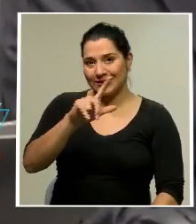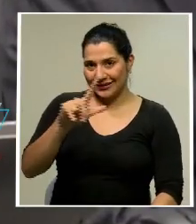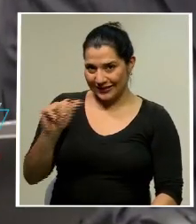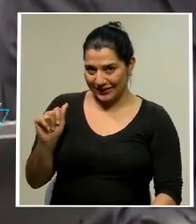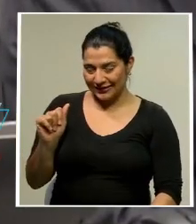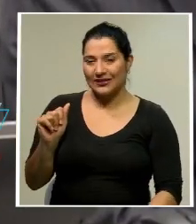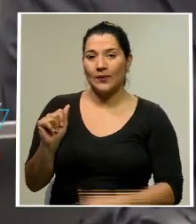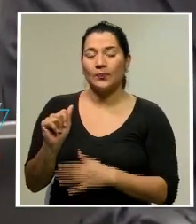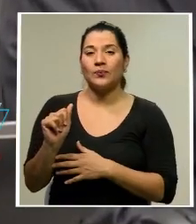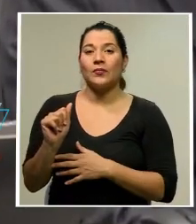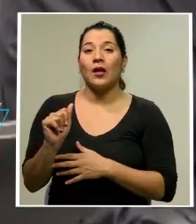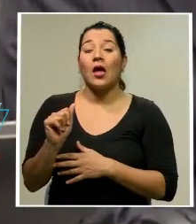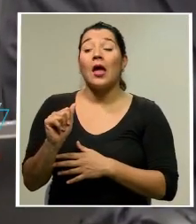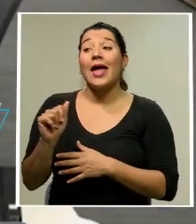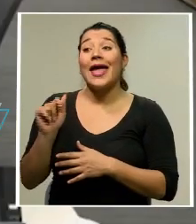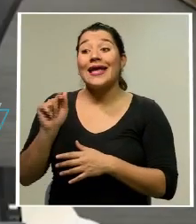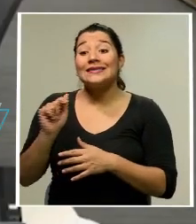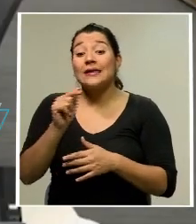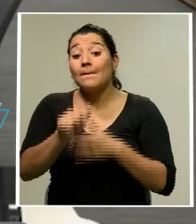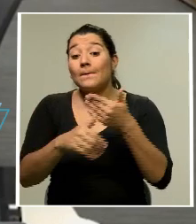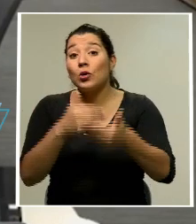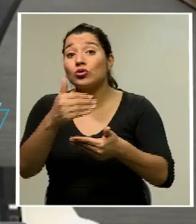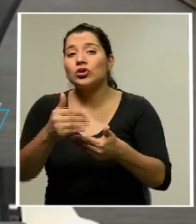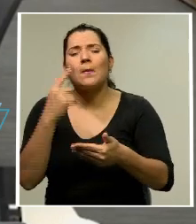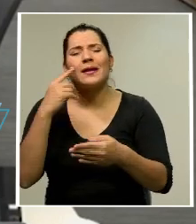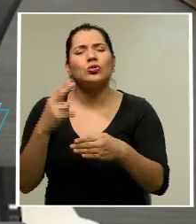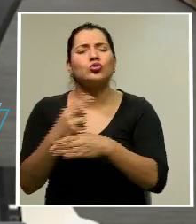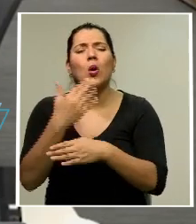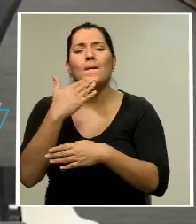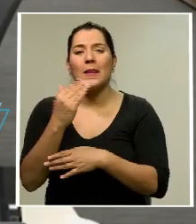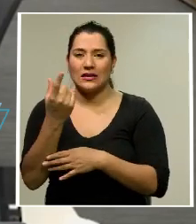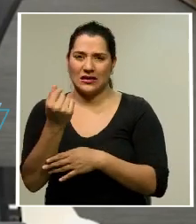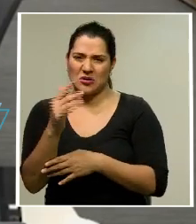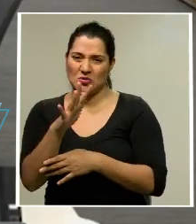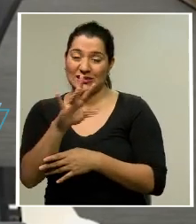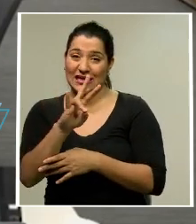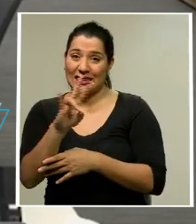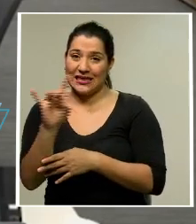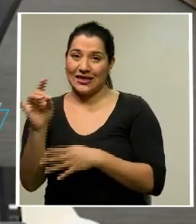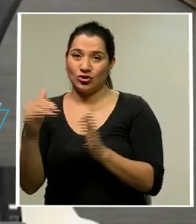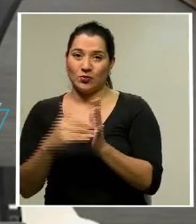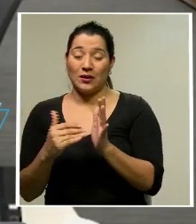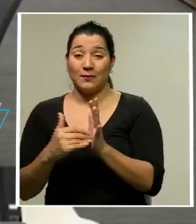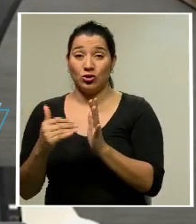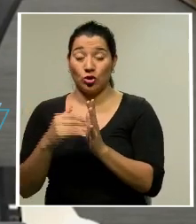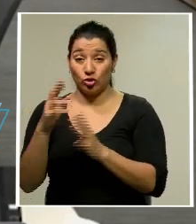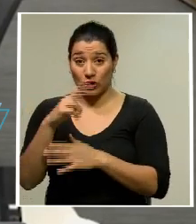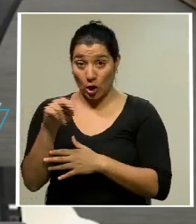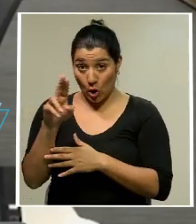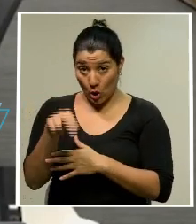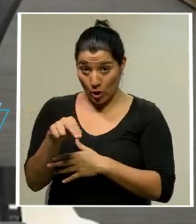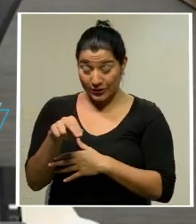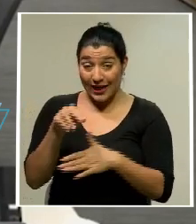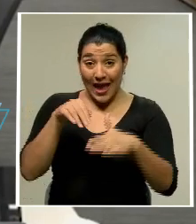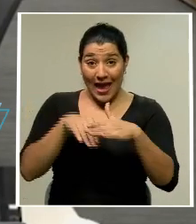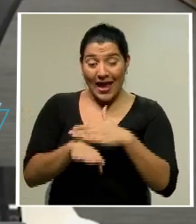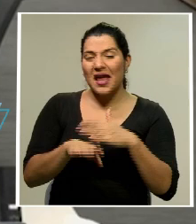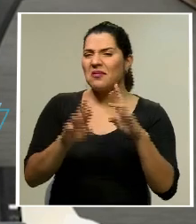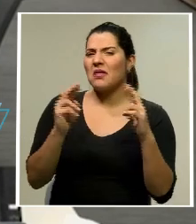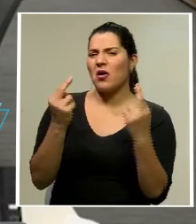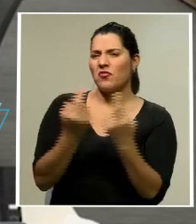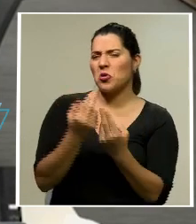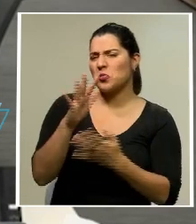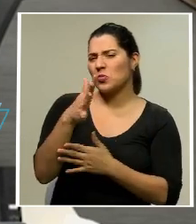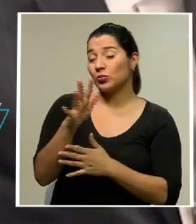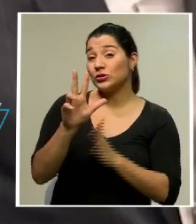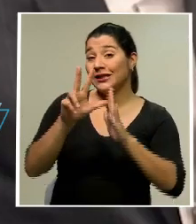que llevó a una malversación de fondos públicos de por lo menos 78.000 millones de colones. En la comparecencia, que tardó cerca de